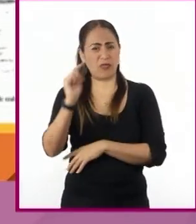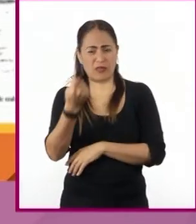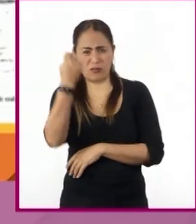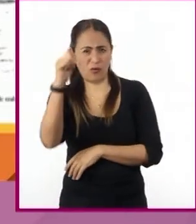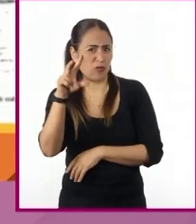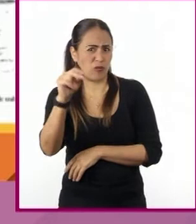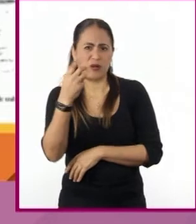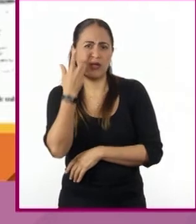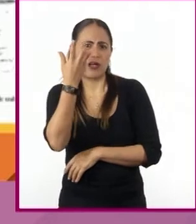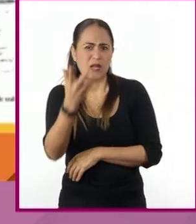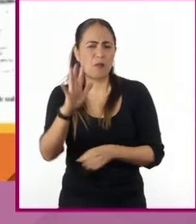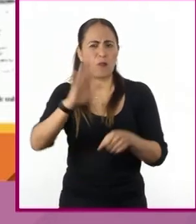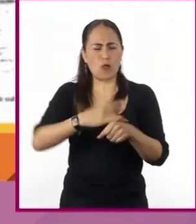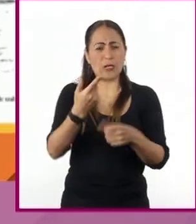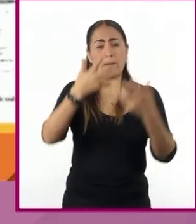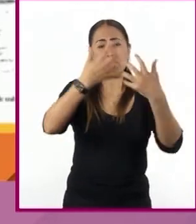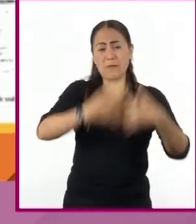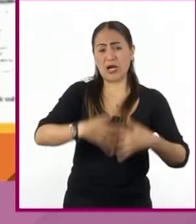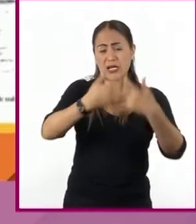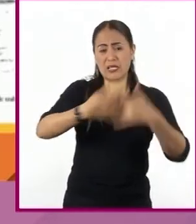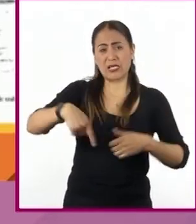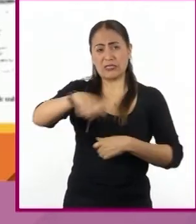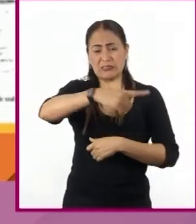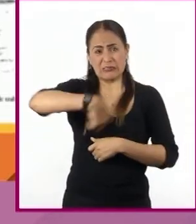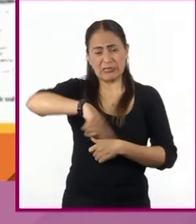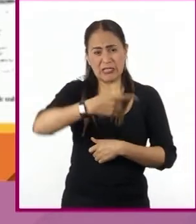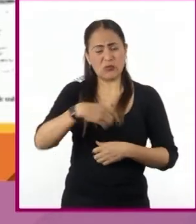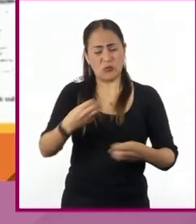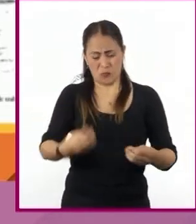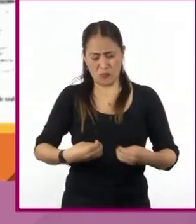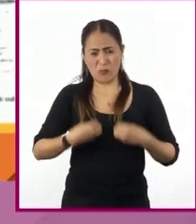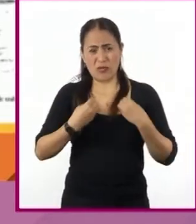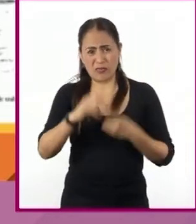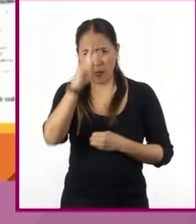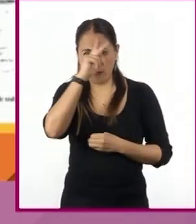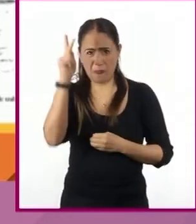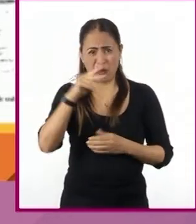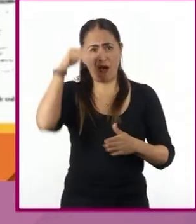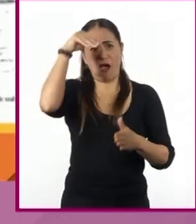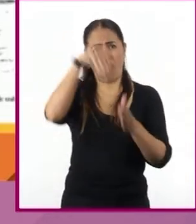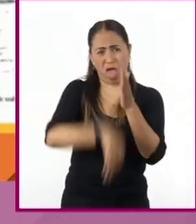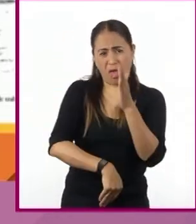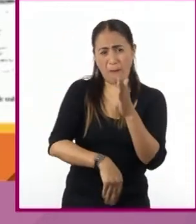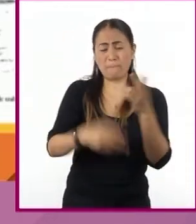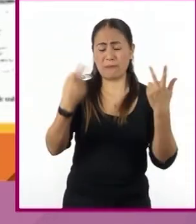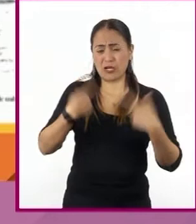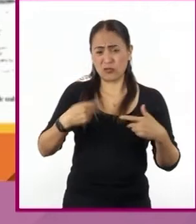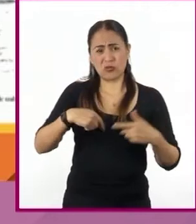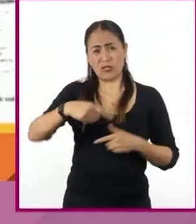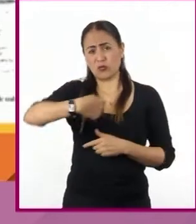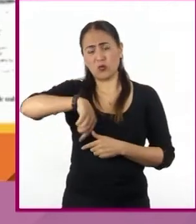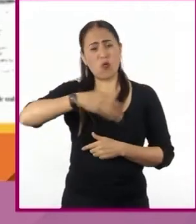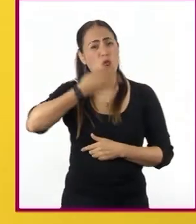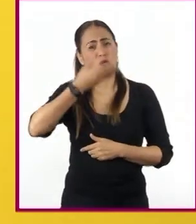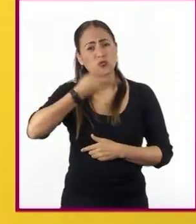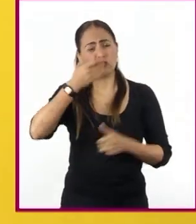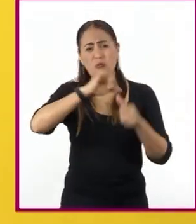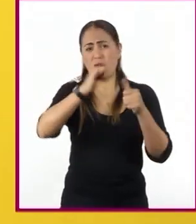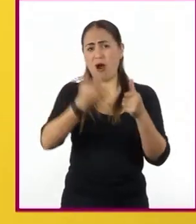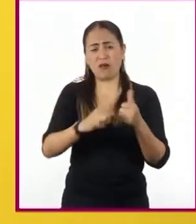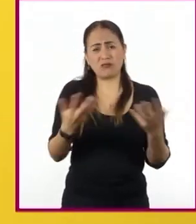máquinas estaban empeorando sus condiciones de vida, llevando a la ruina a los tejedores tradicionales.